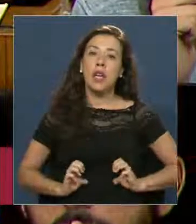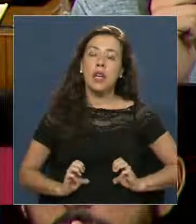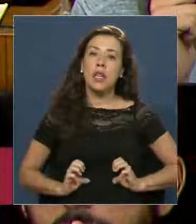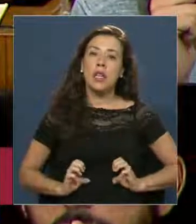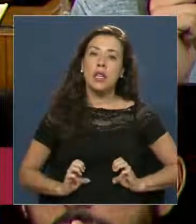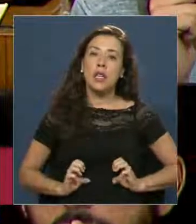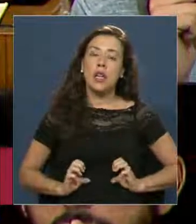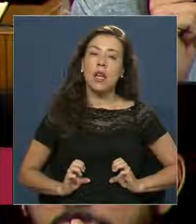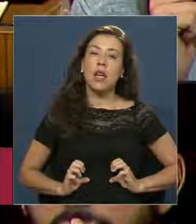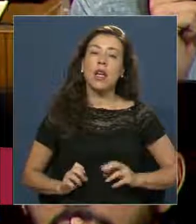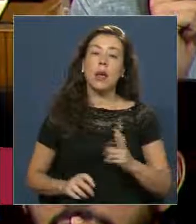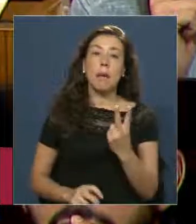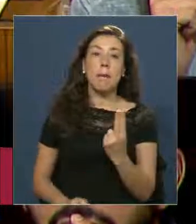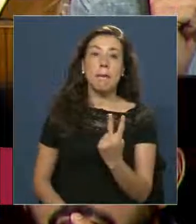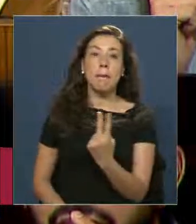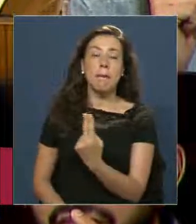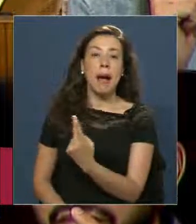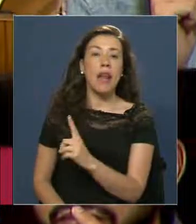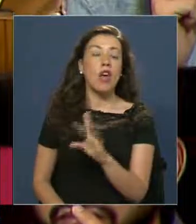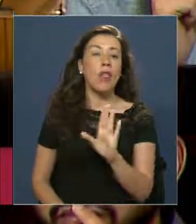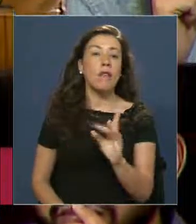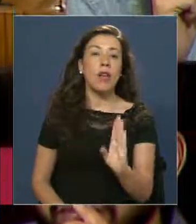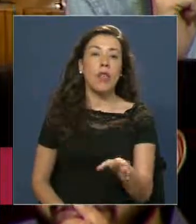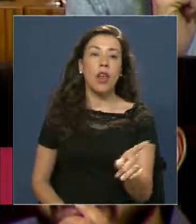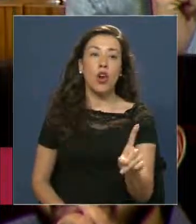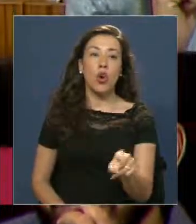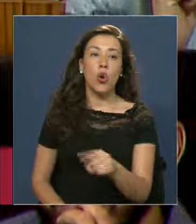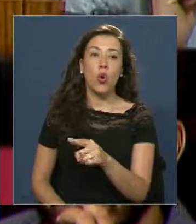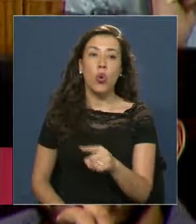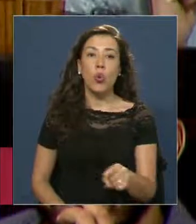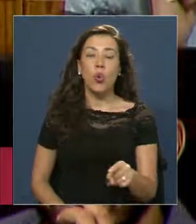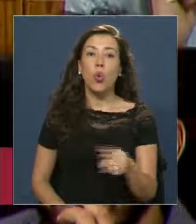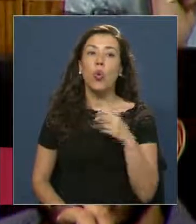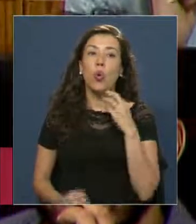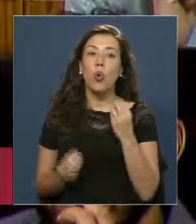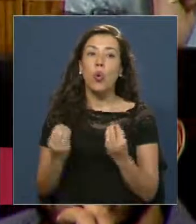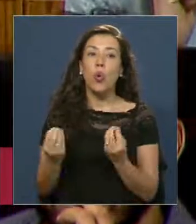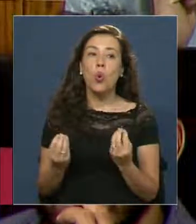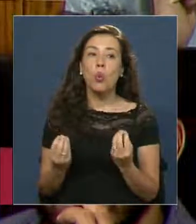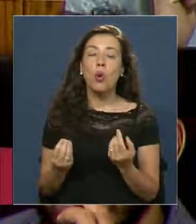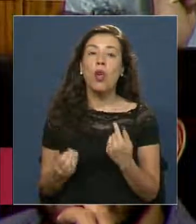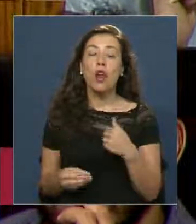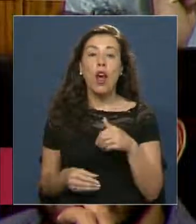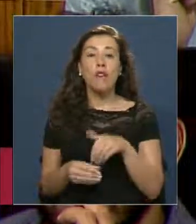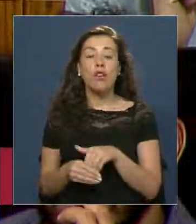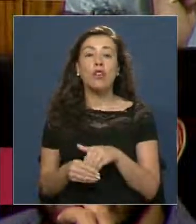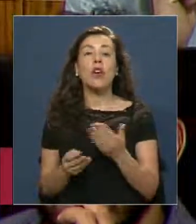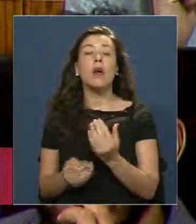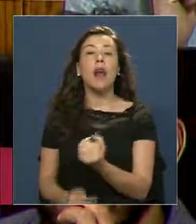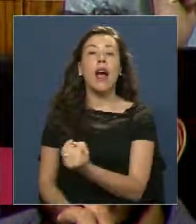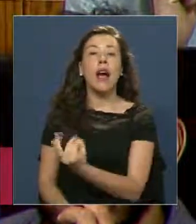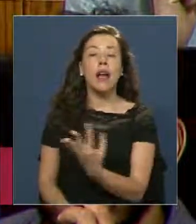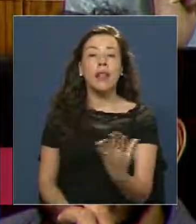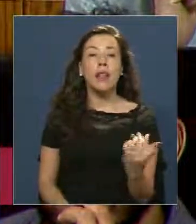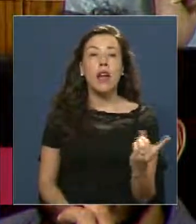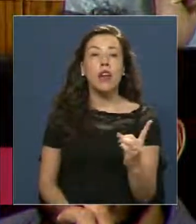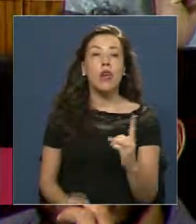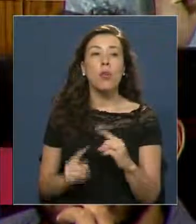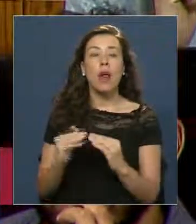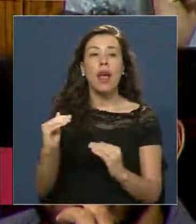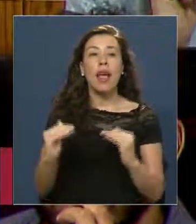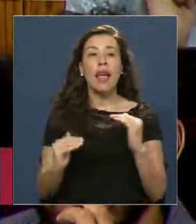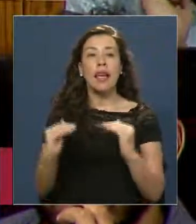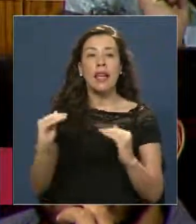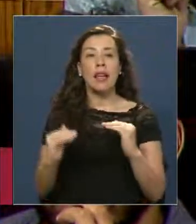momento de que los pareos no corren. No corren los pareos porque contra lo que uno vota es contra un número, no contra el equilibrio